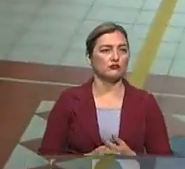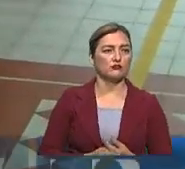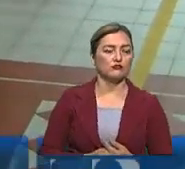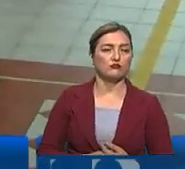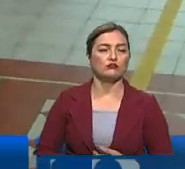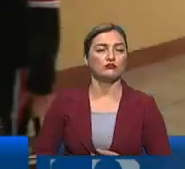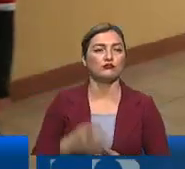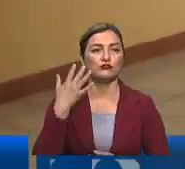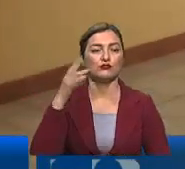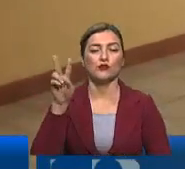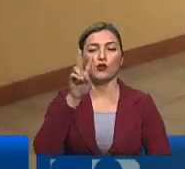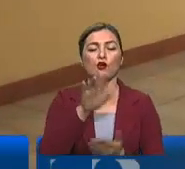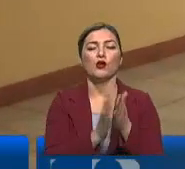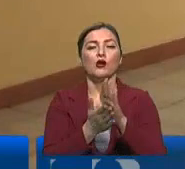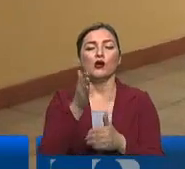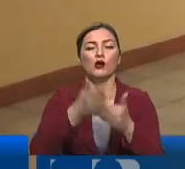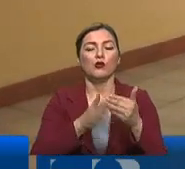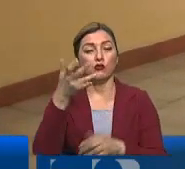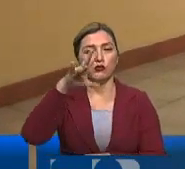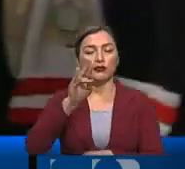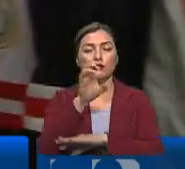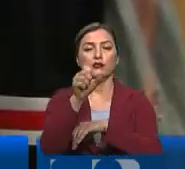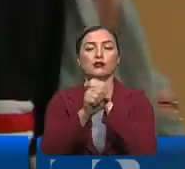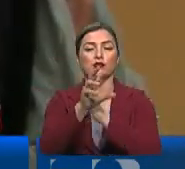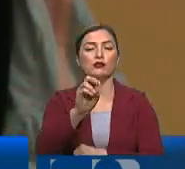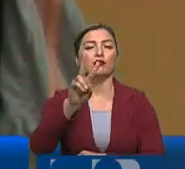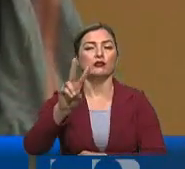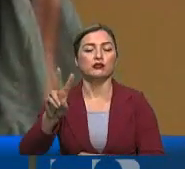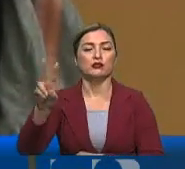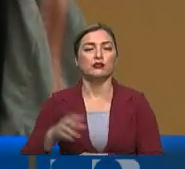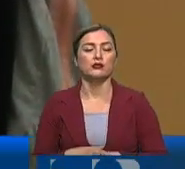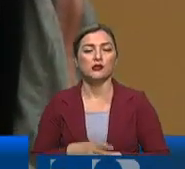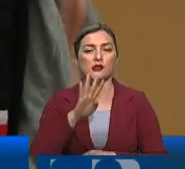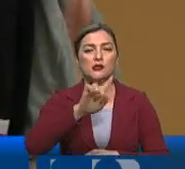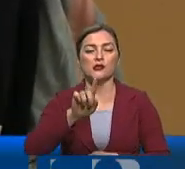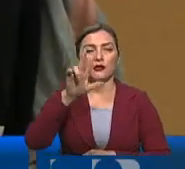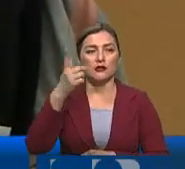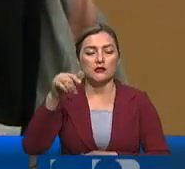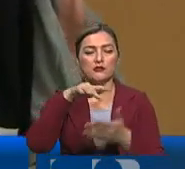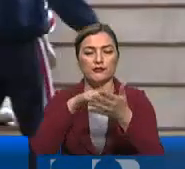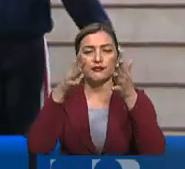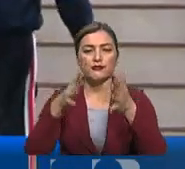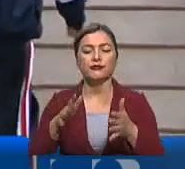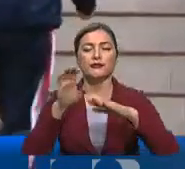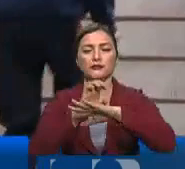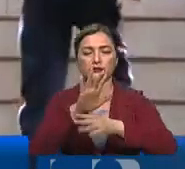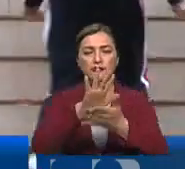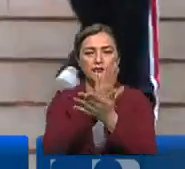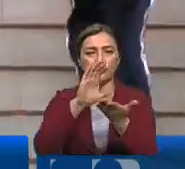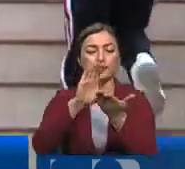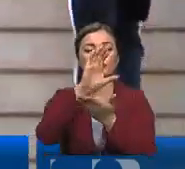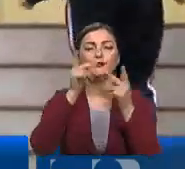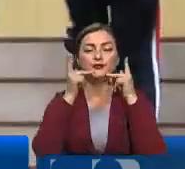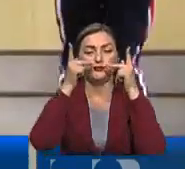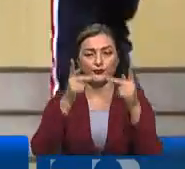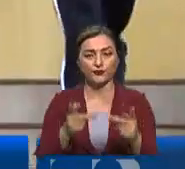Desde el 22 de noviembre hasta el 17 de enero de 2022, los 4,3 millones de estudiantes de escuelas y colegios